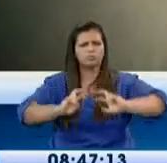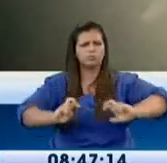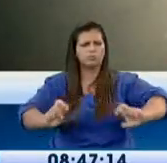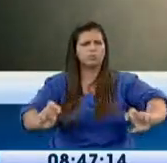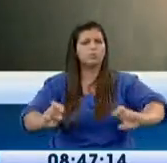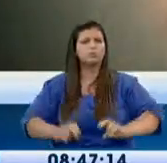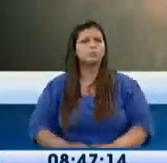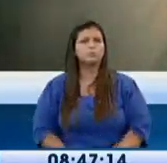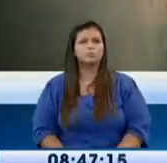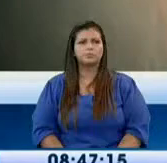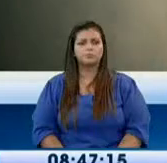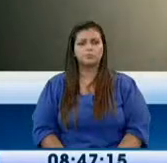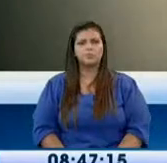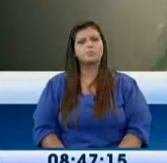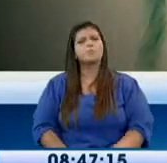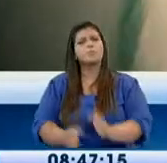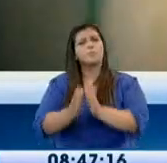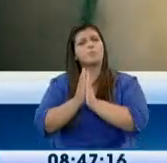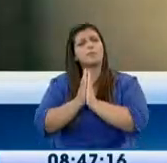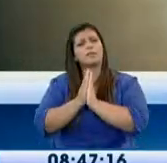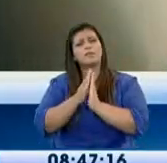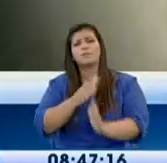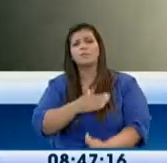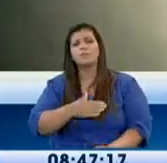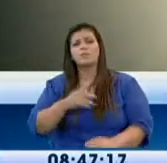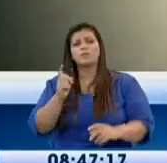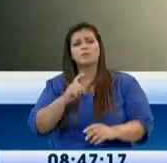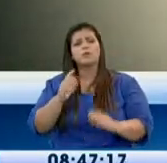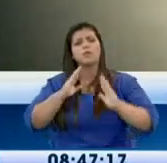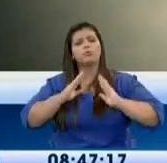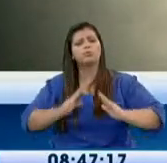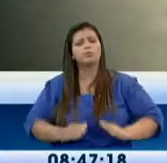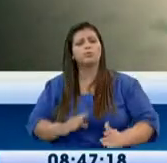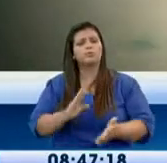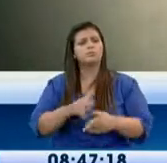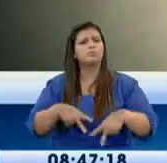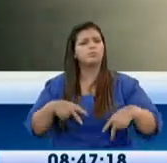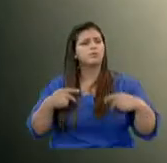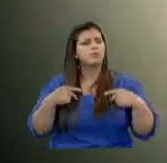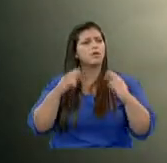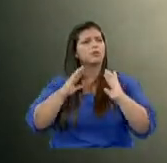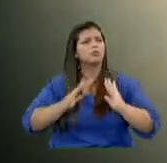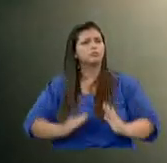su conflicto los dejen en paz, informó Jorge Escobar.